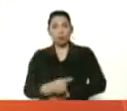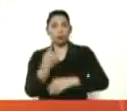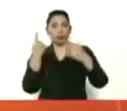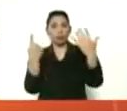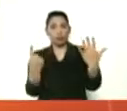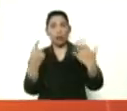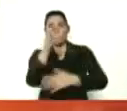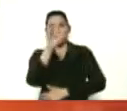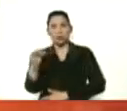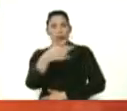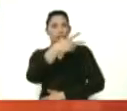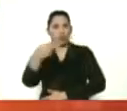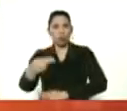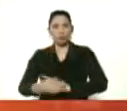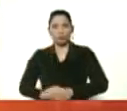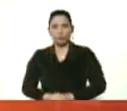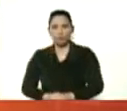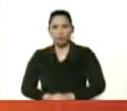98.6% no,